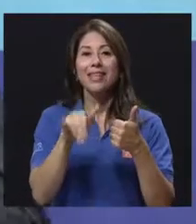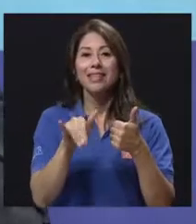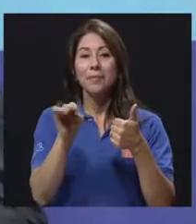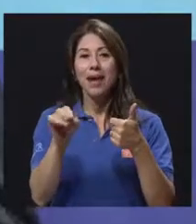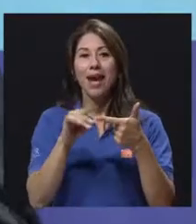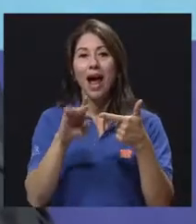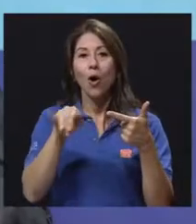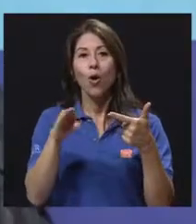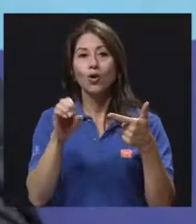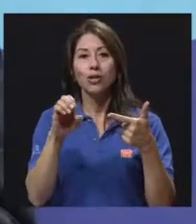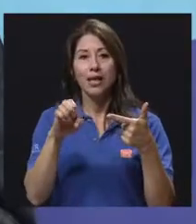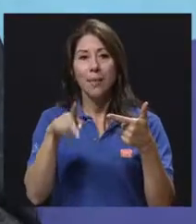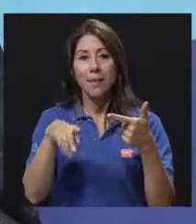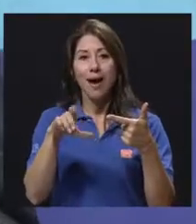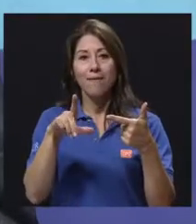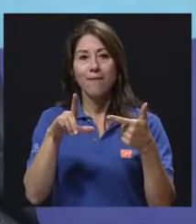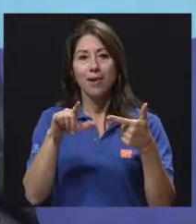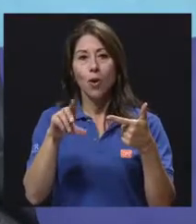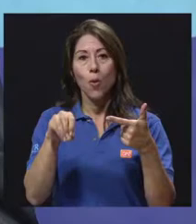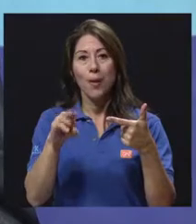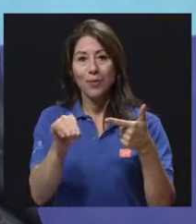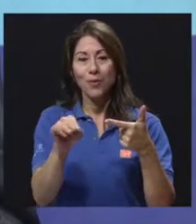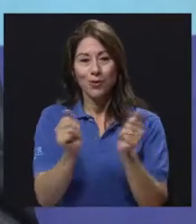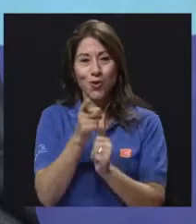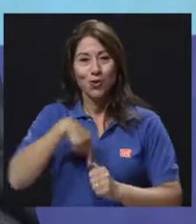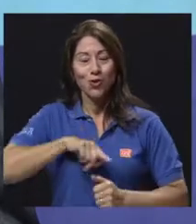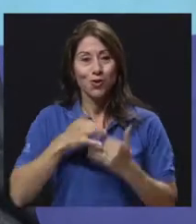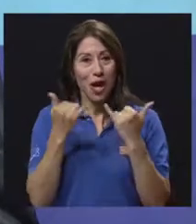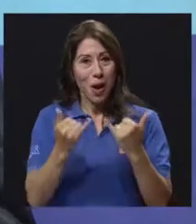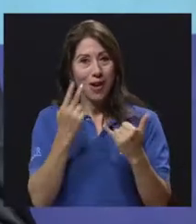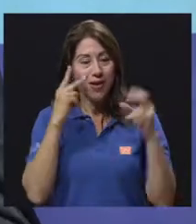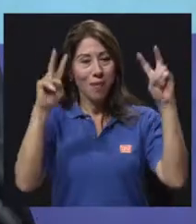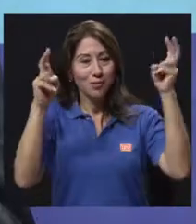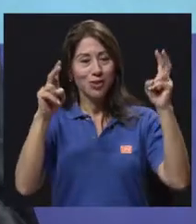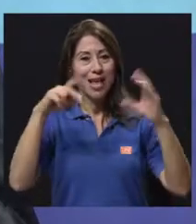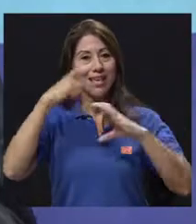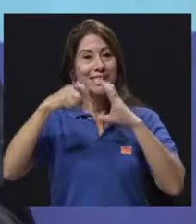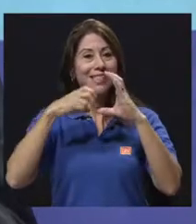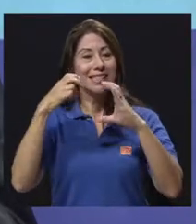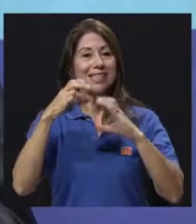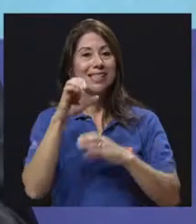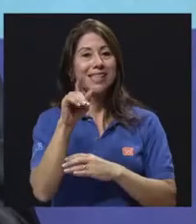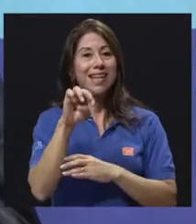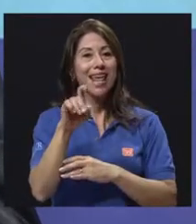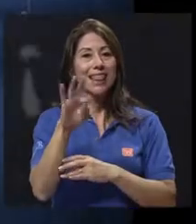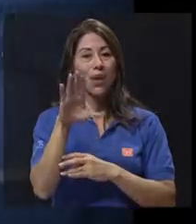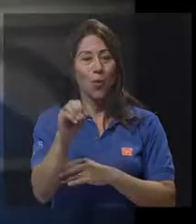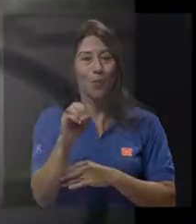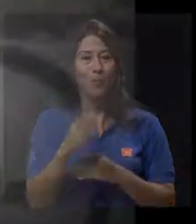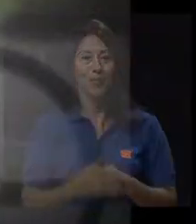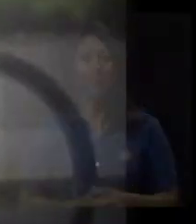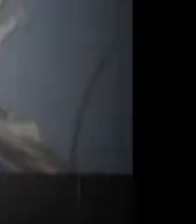Matamoros están con nosotros. Vamos a nuestra sección cinético y regresamos con ellos.